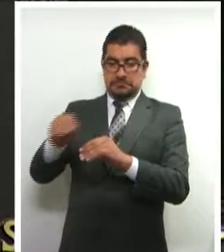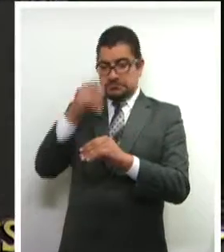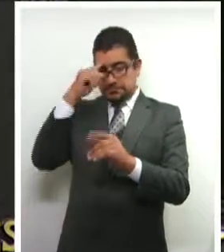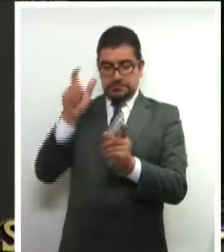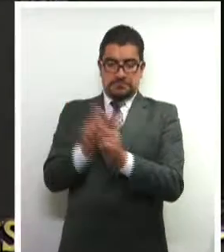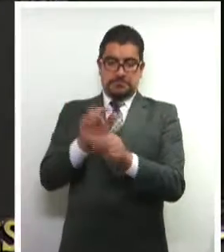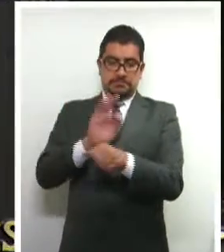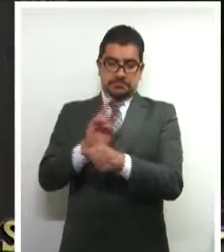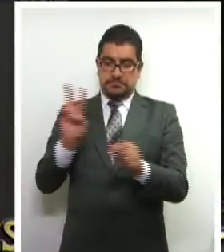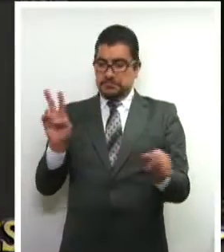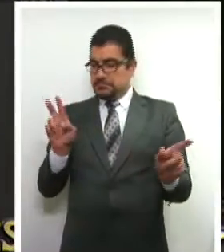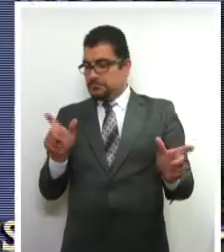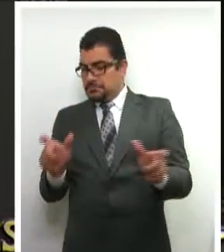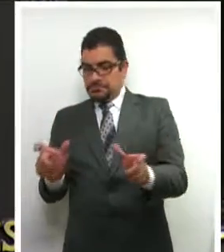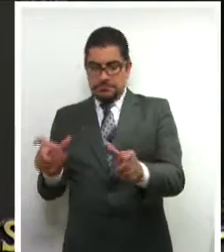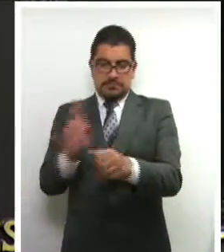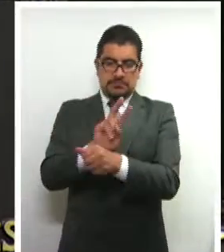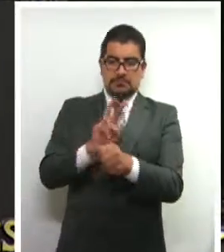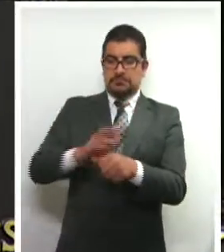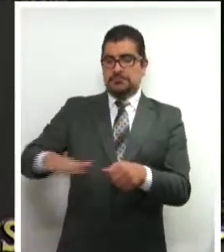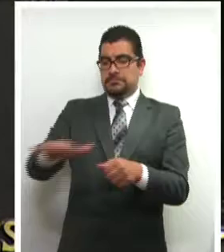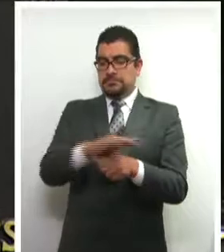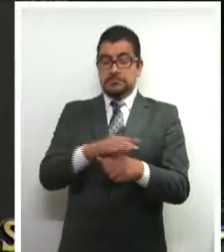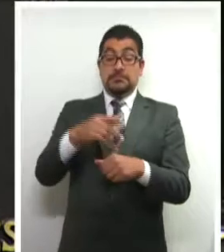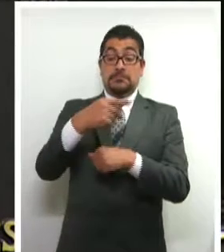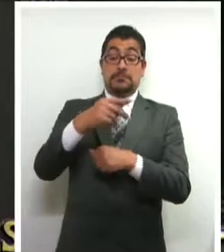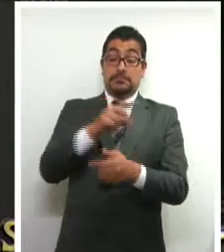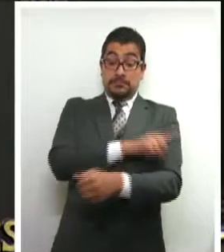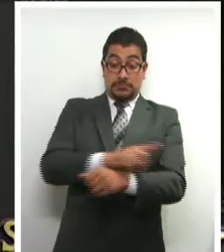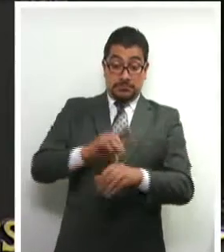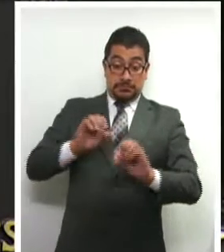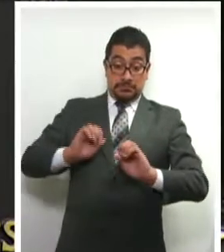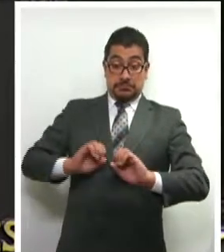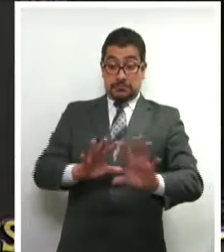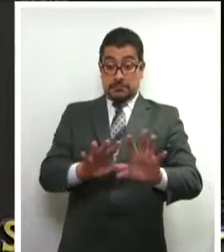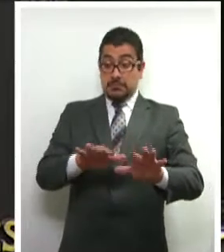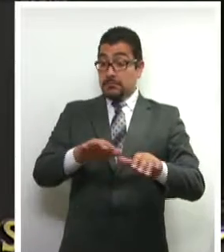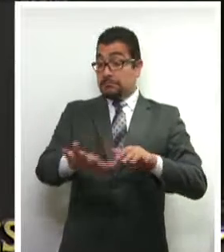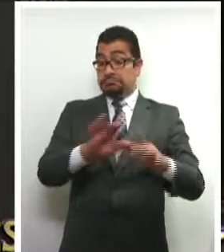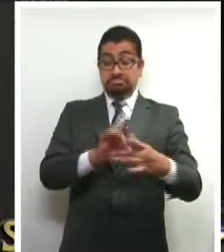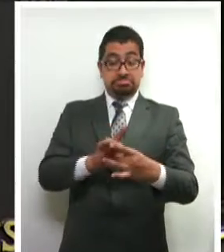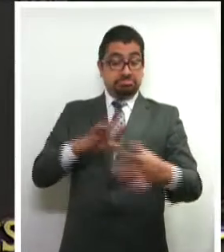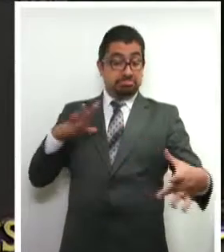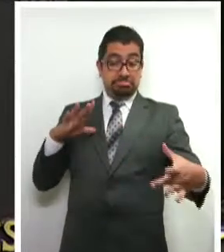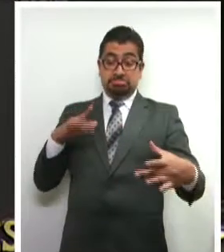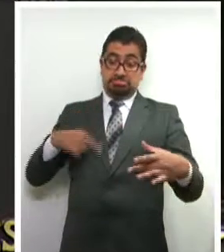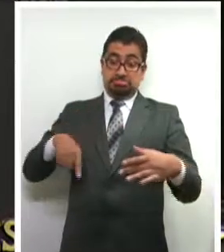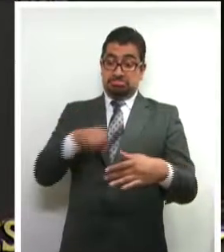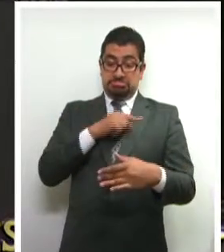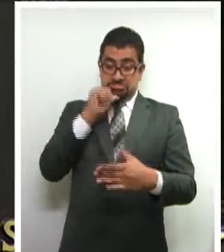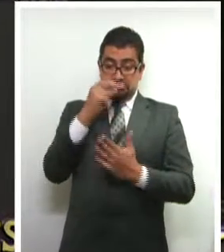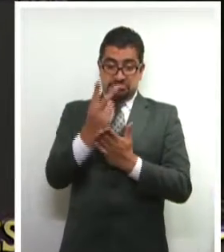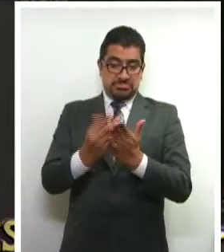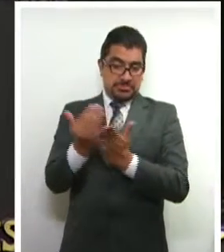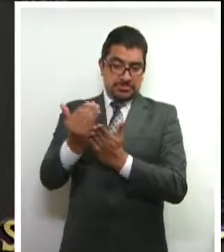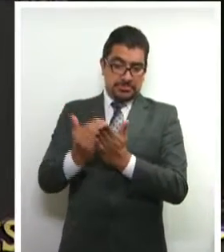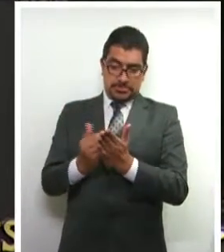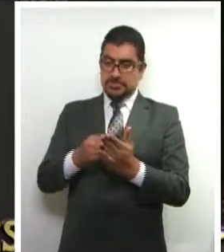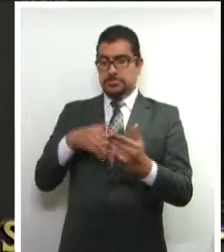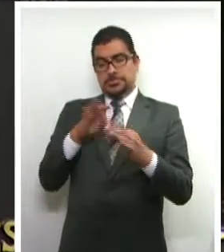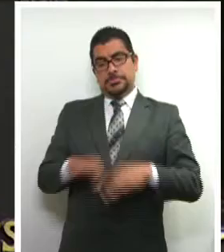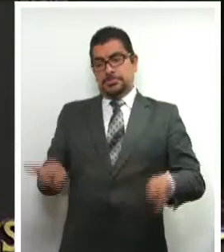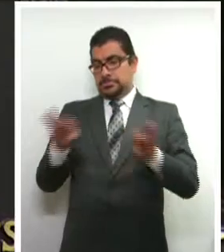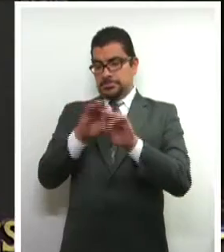de seguridad, dejando así a las delegaciones marginadas y completamente fuera de este tan